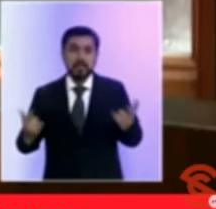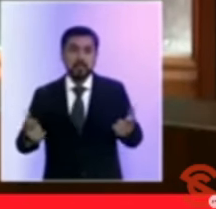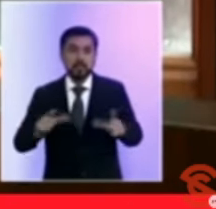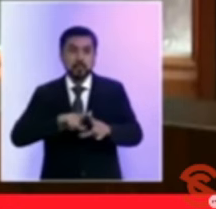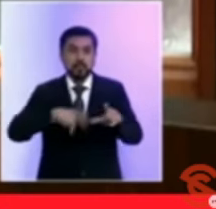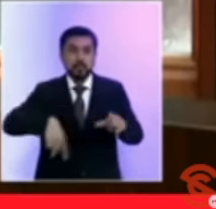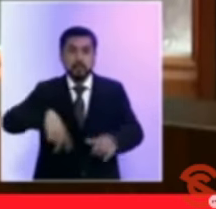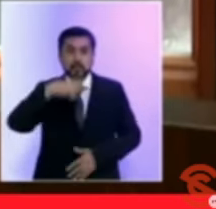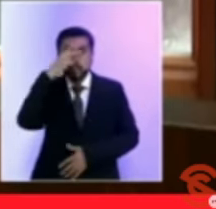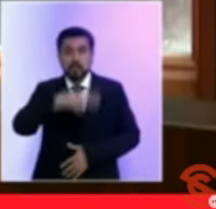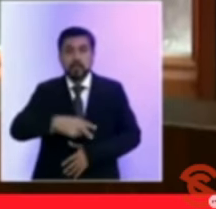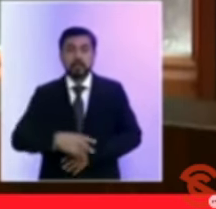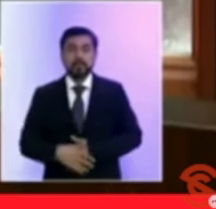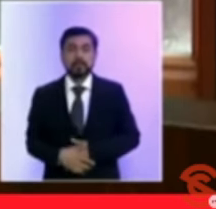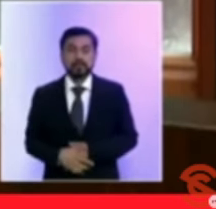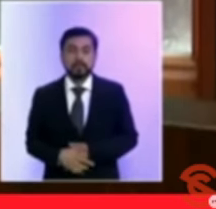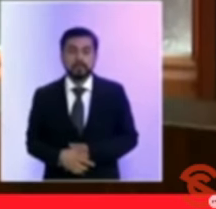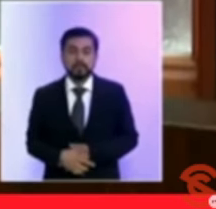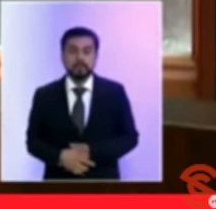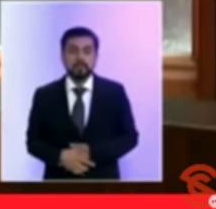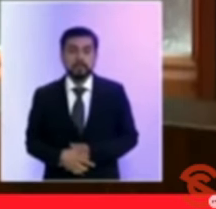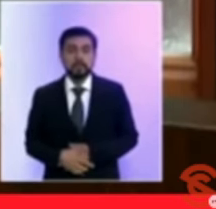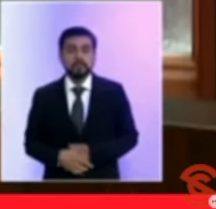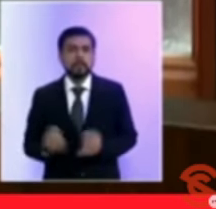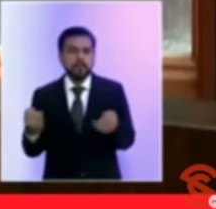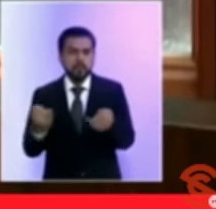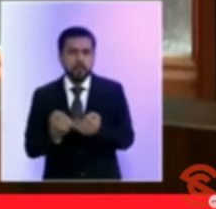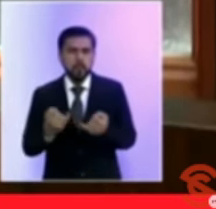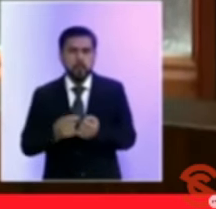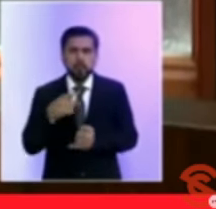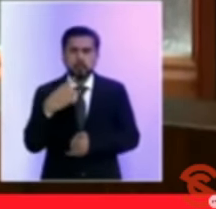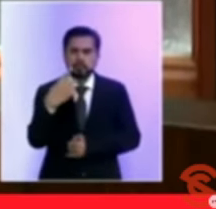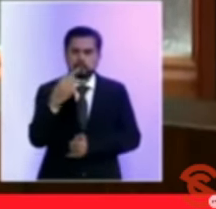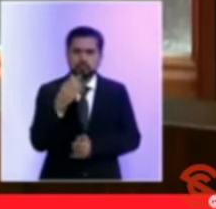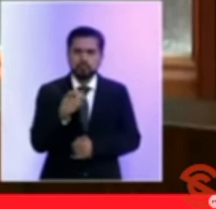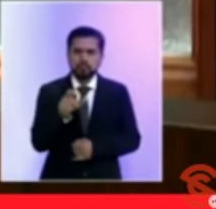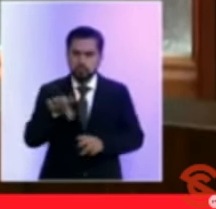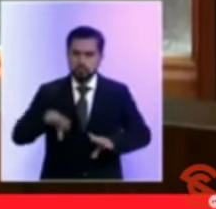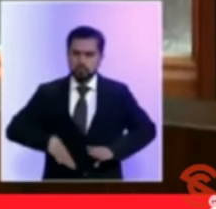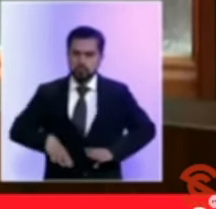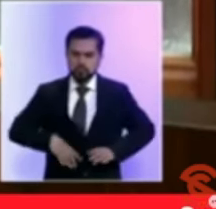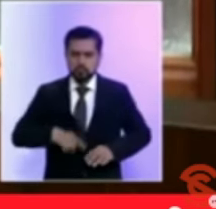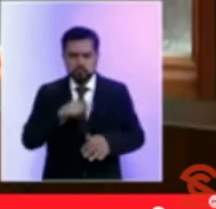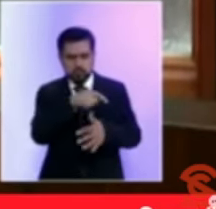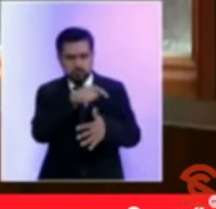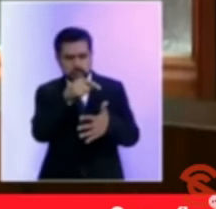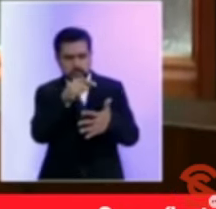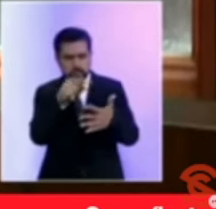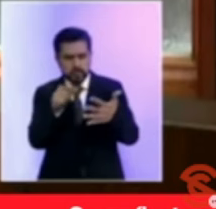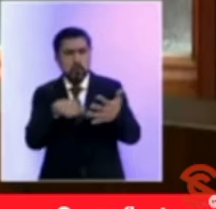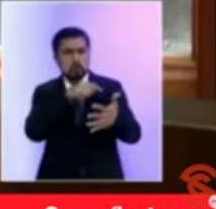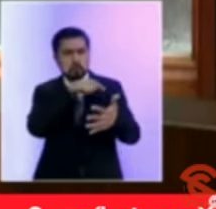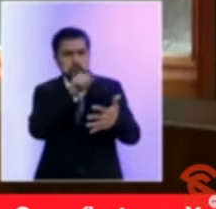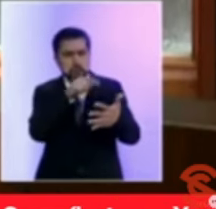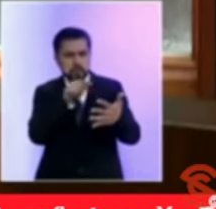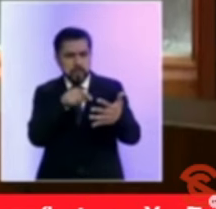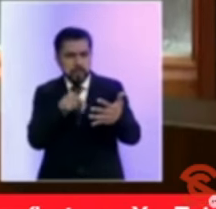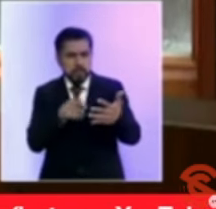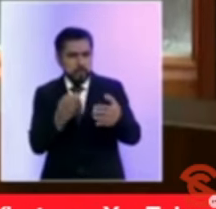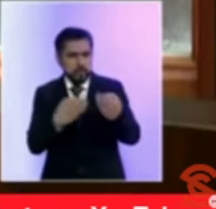país además de reunir los requisitos de elegibilidad en una elección